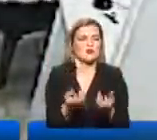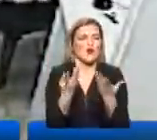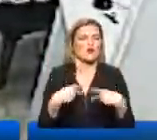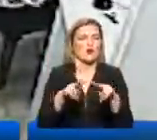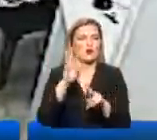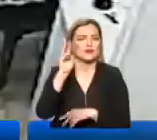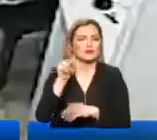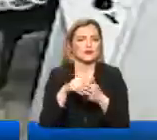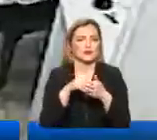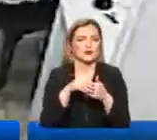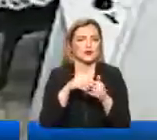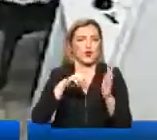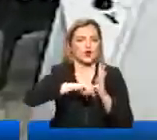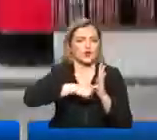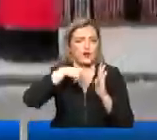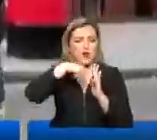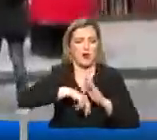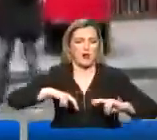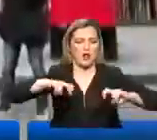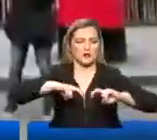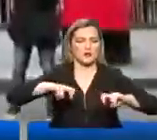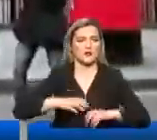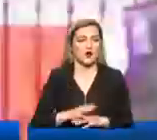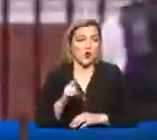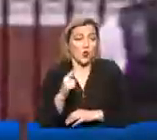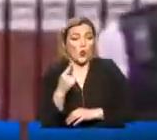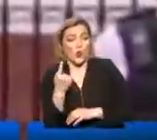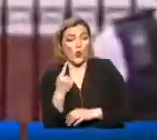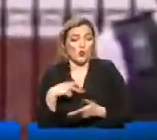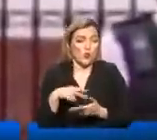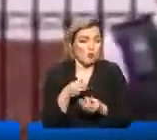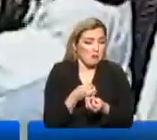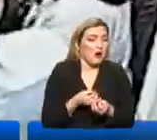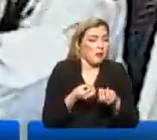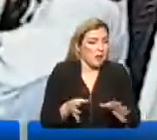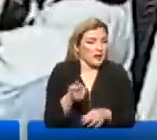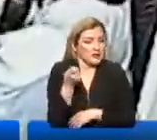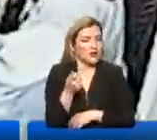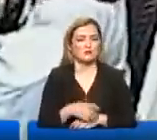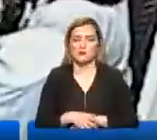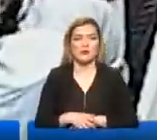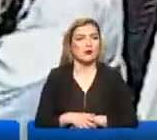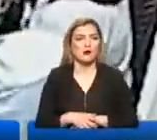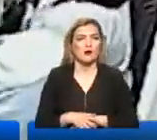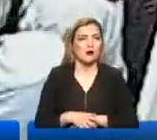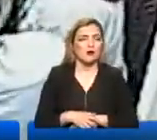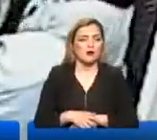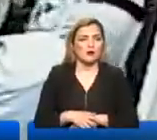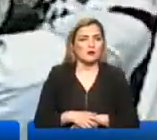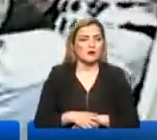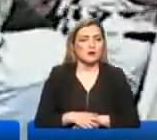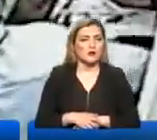$6,000 según determinó un examen de Contraloría, pero no fue el único despilfarro de esa embajada durante ese tiempo.